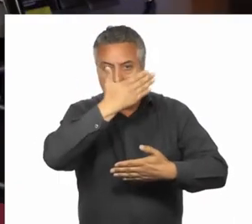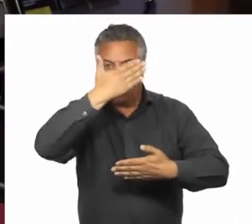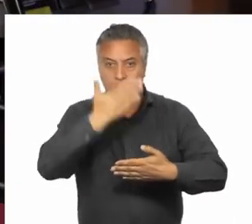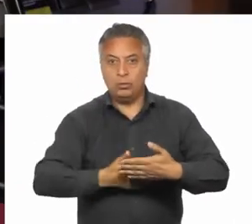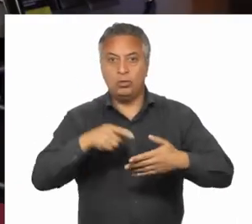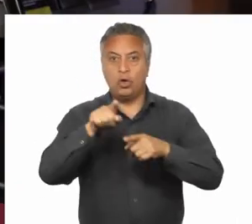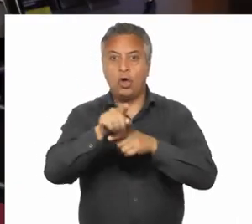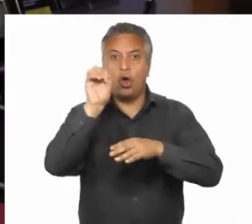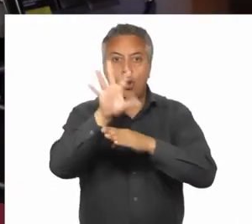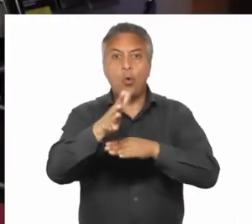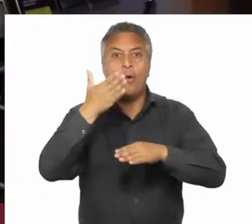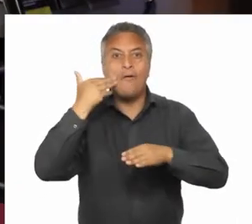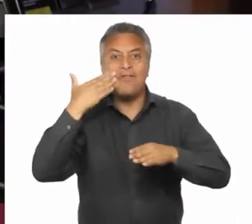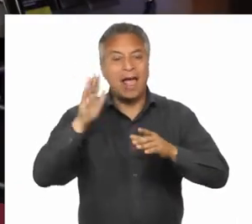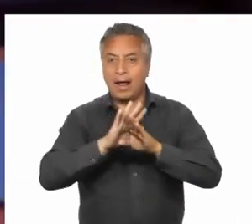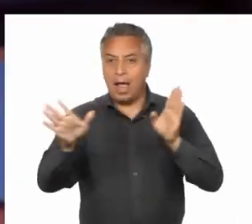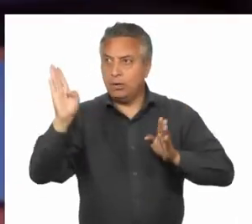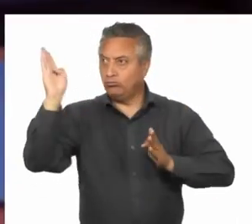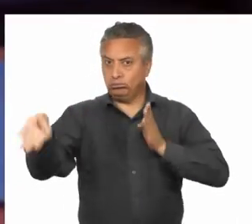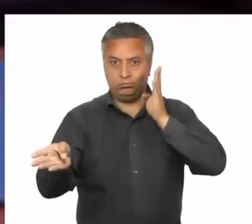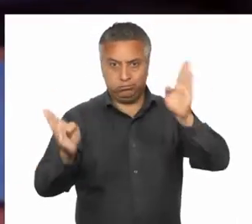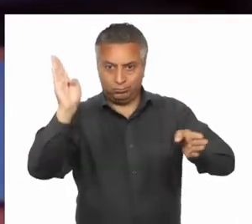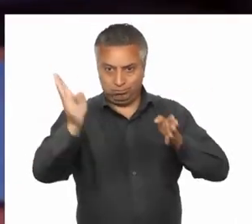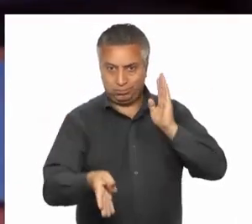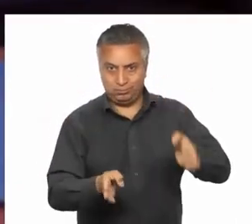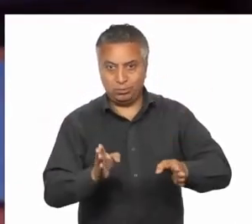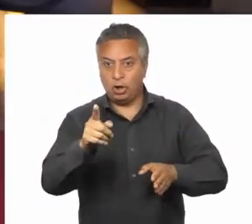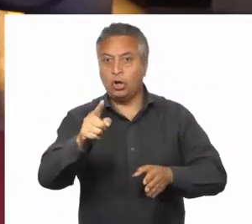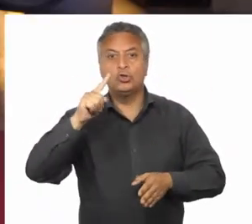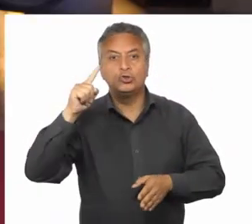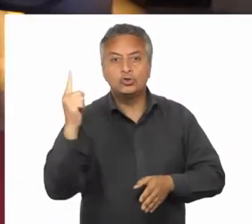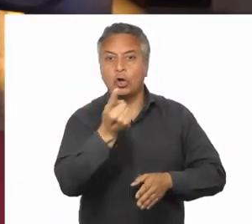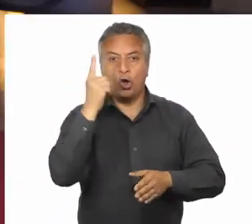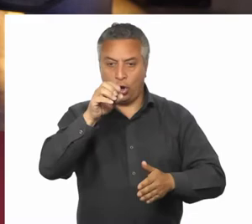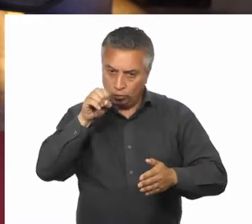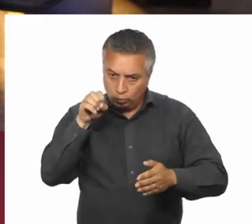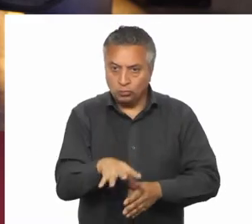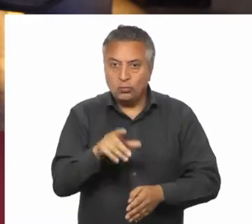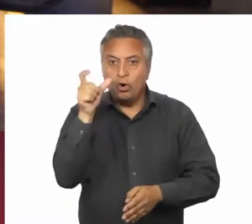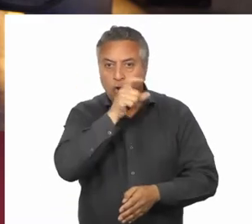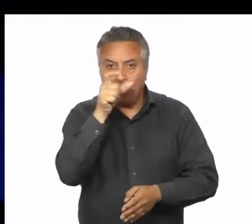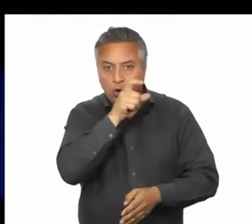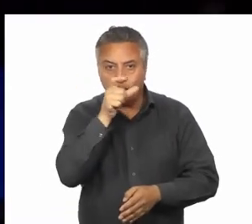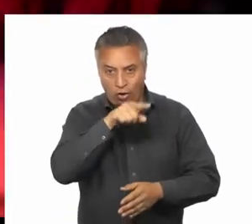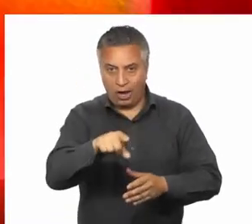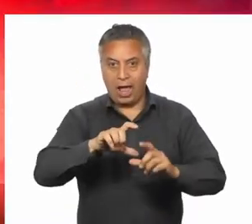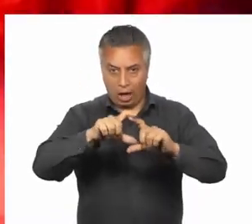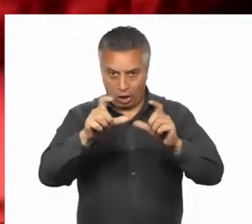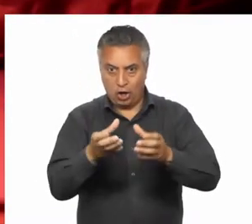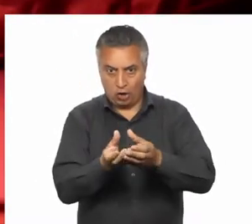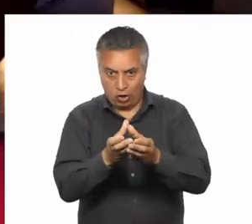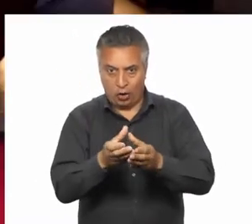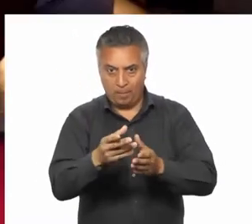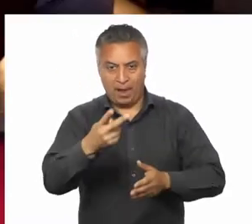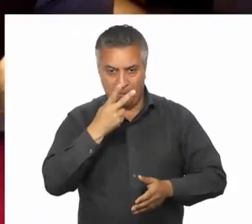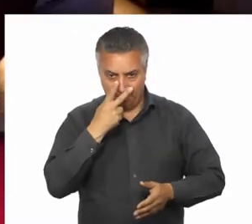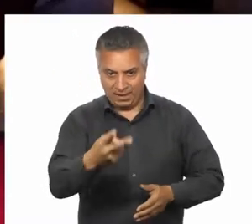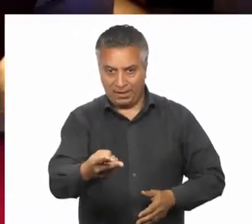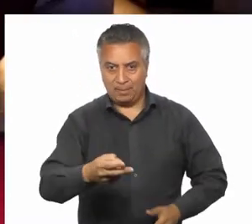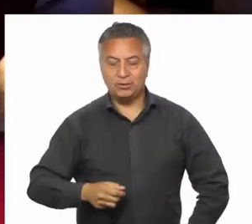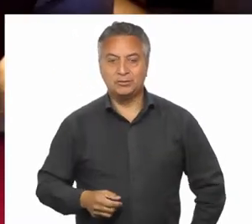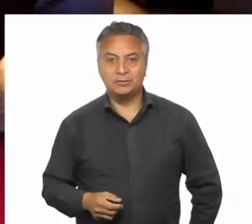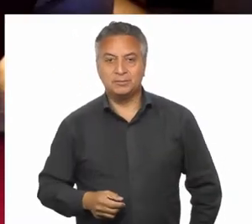de luz blanca que exista en el entorno y solo le llegue la luz roja a nuestra copa. Exploremos.